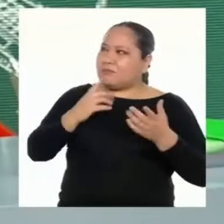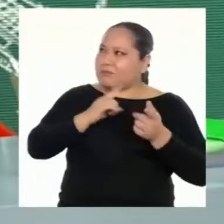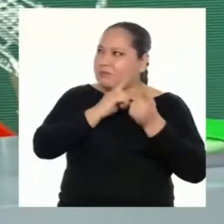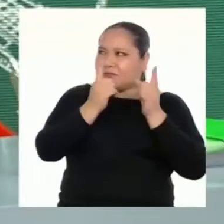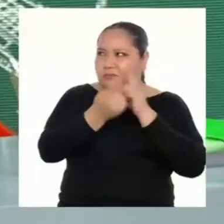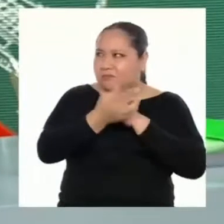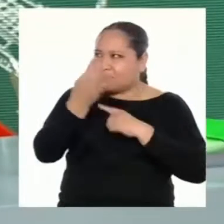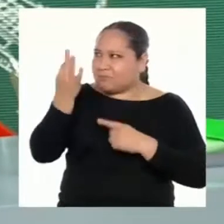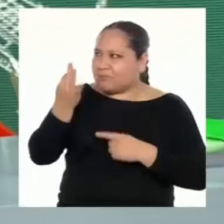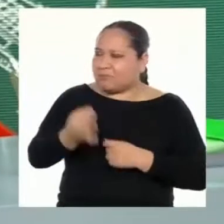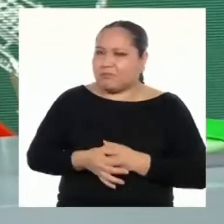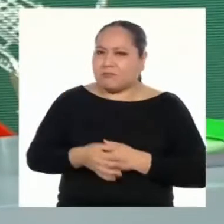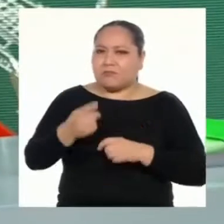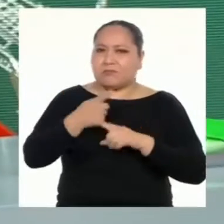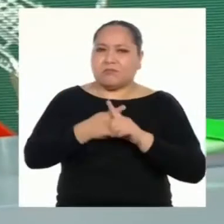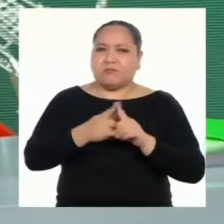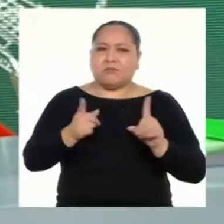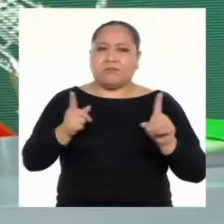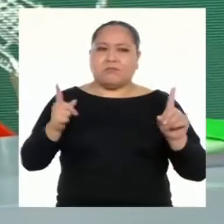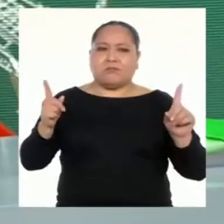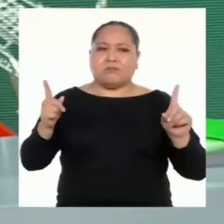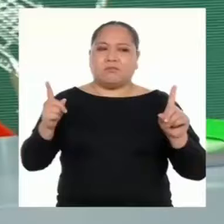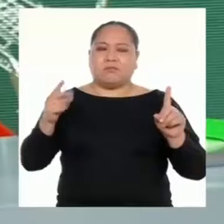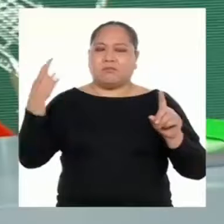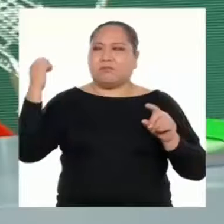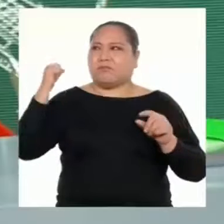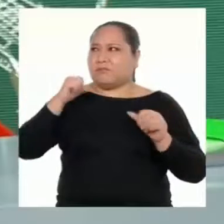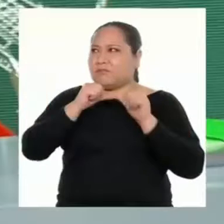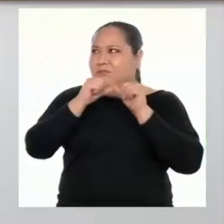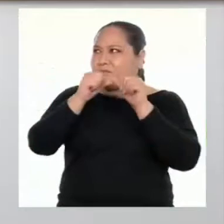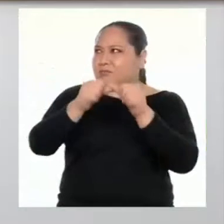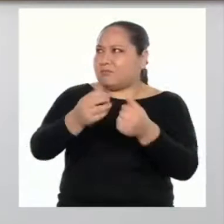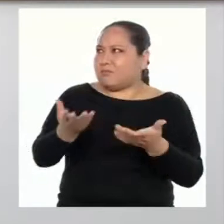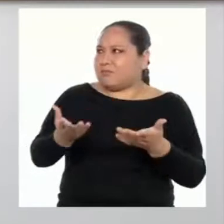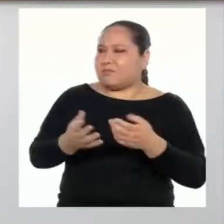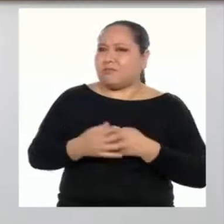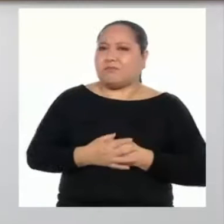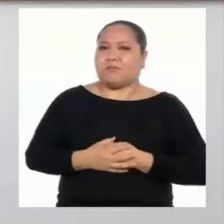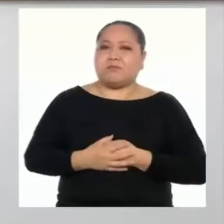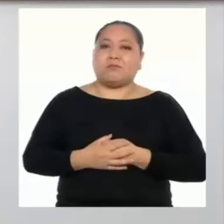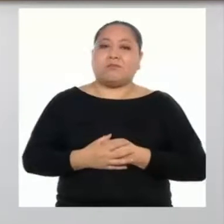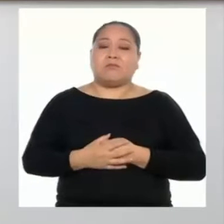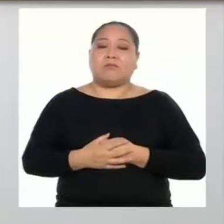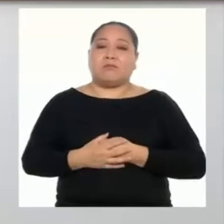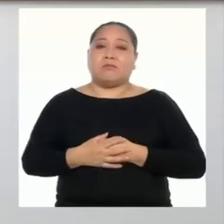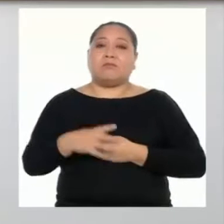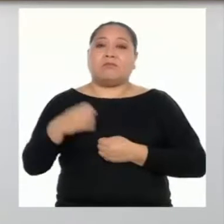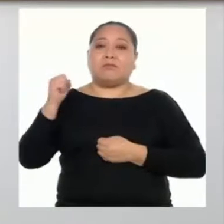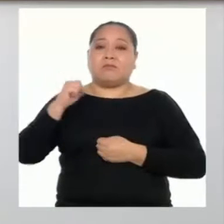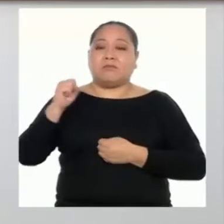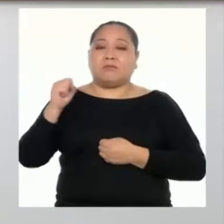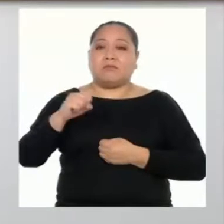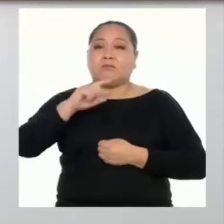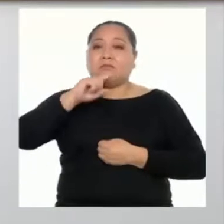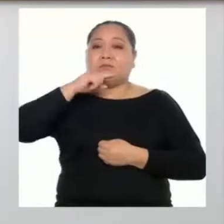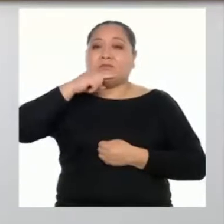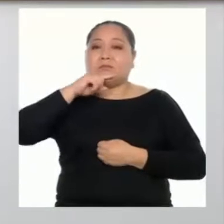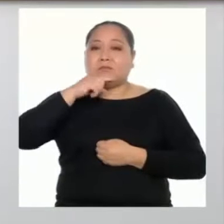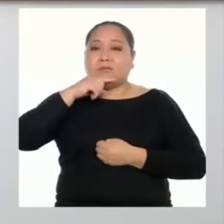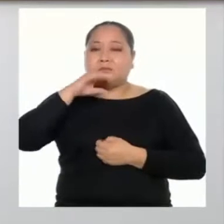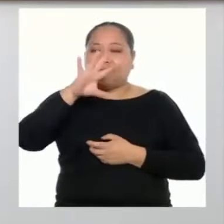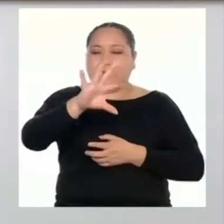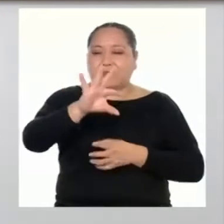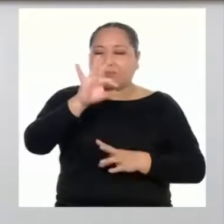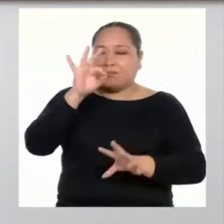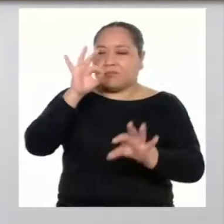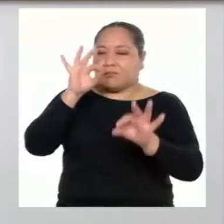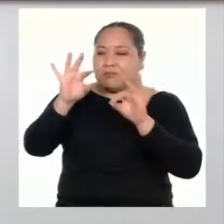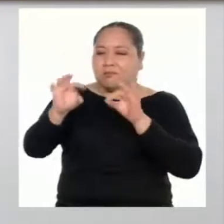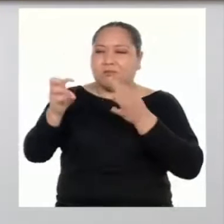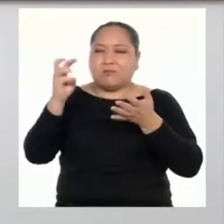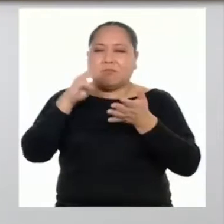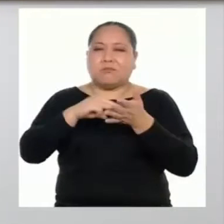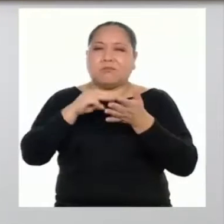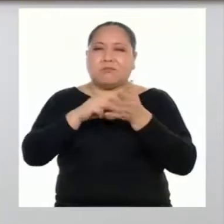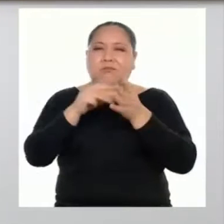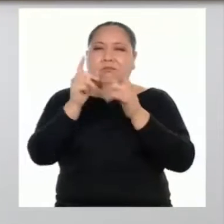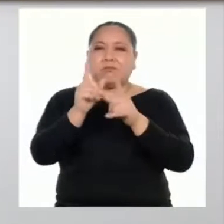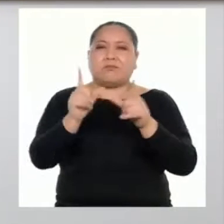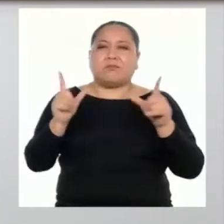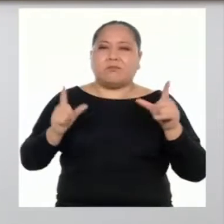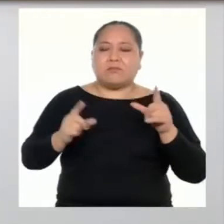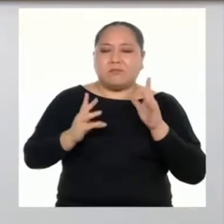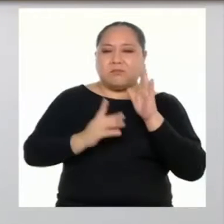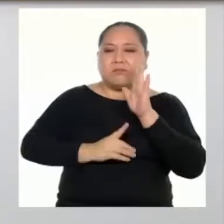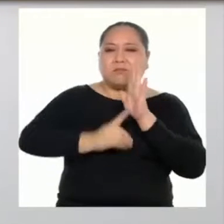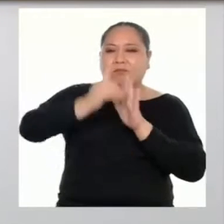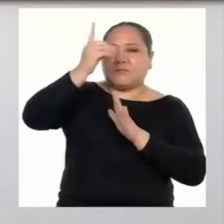muchas cosas han cambiado, ¿no? Pero las diferencias siguen existiendo. Cada vez la mujer va conquistando más